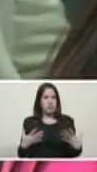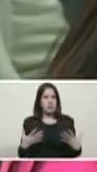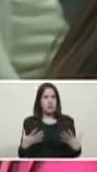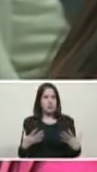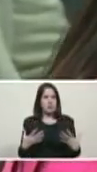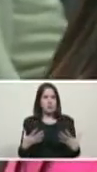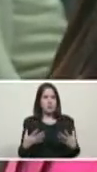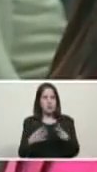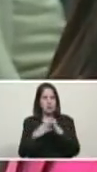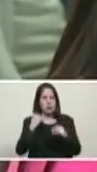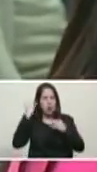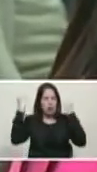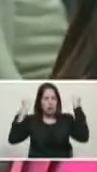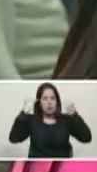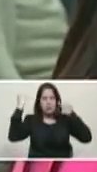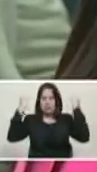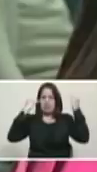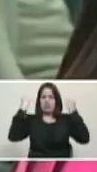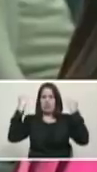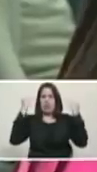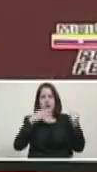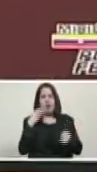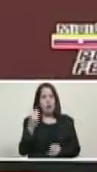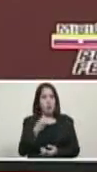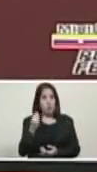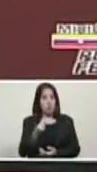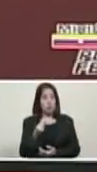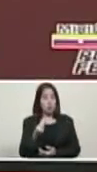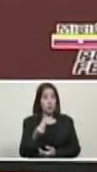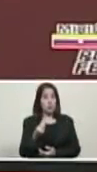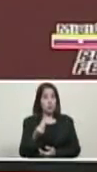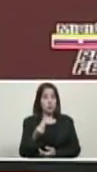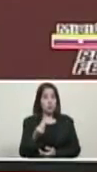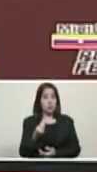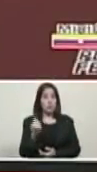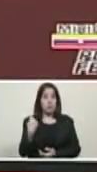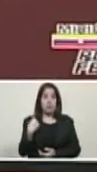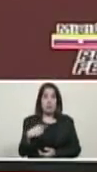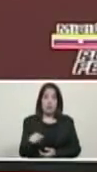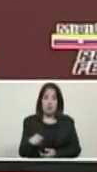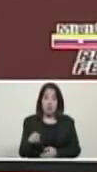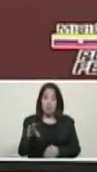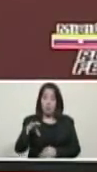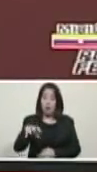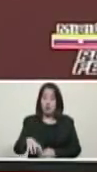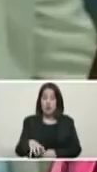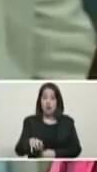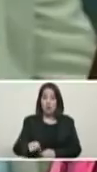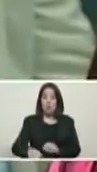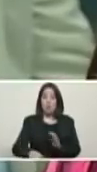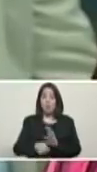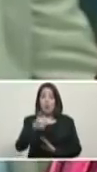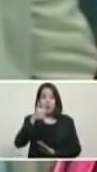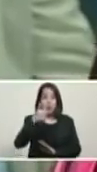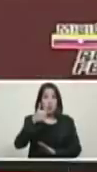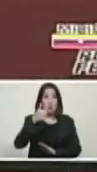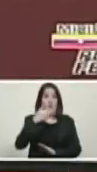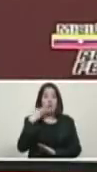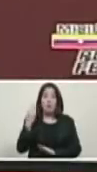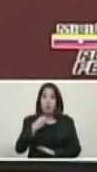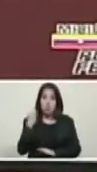y de todas las ideas que se le ocurre a la juventud tenemos un estado mayor de la juventud pedro mayerling